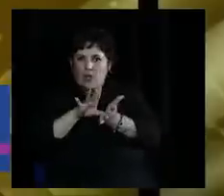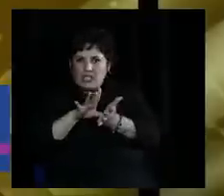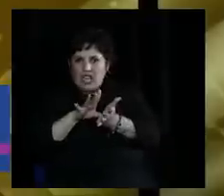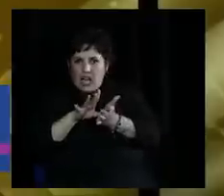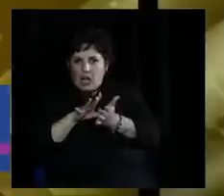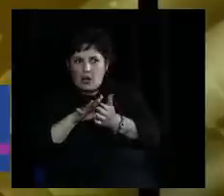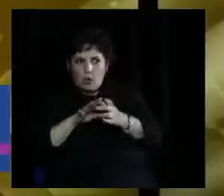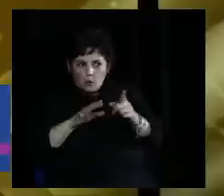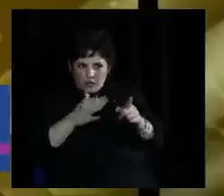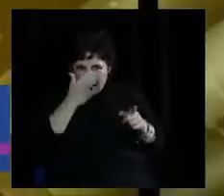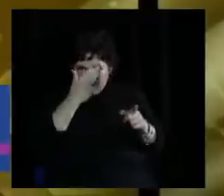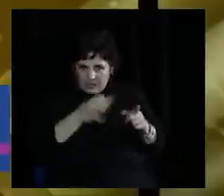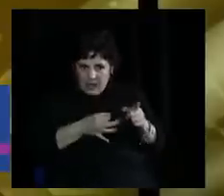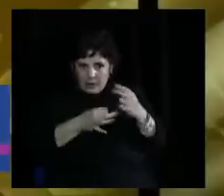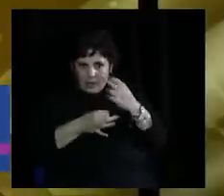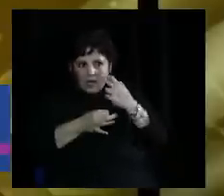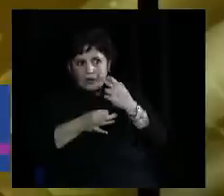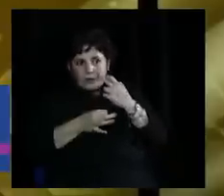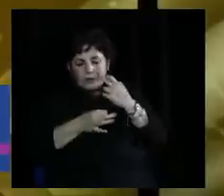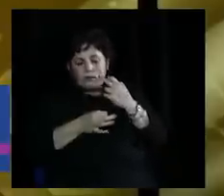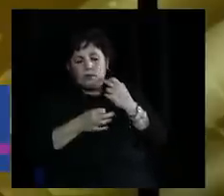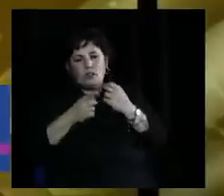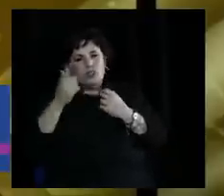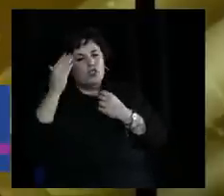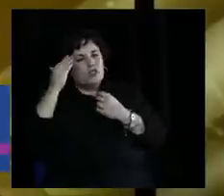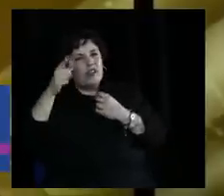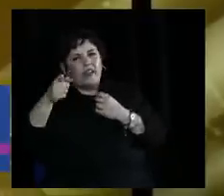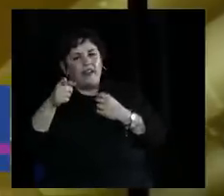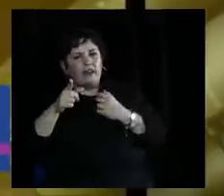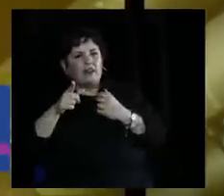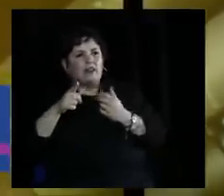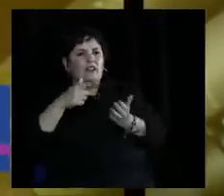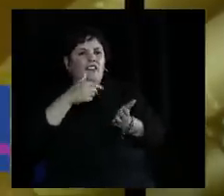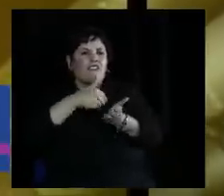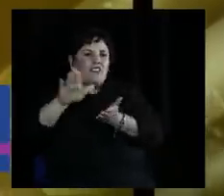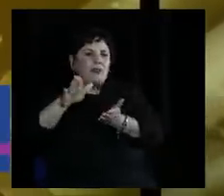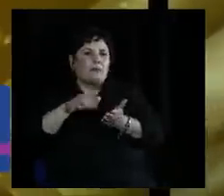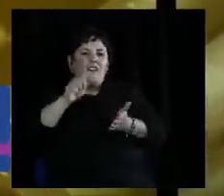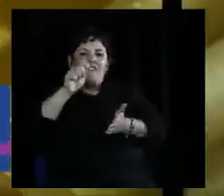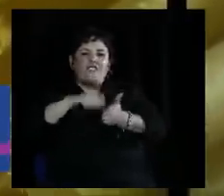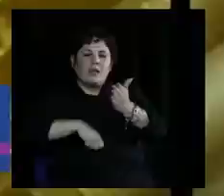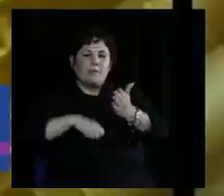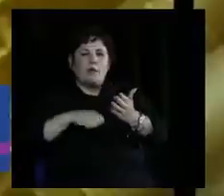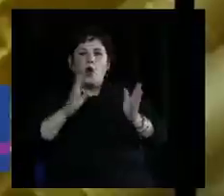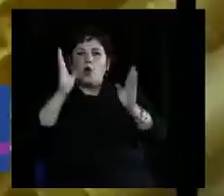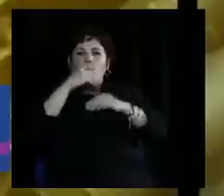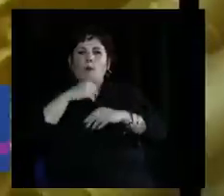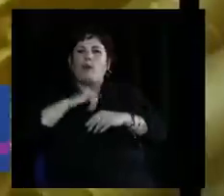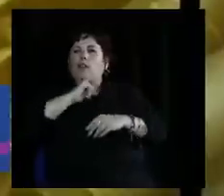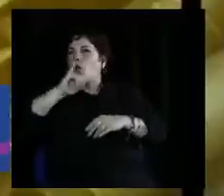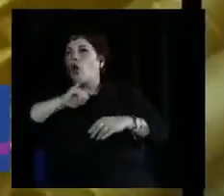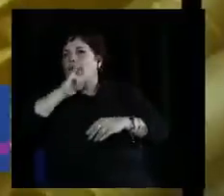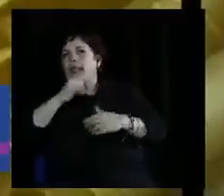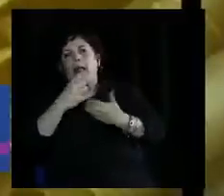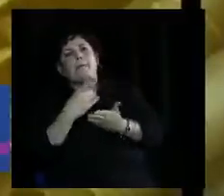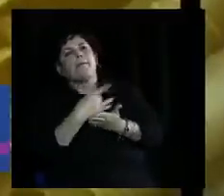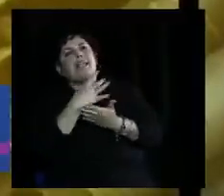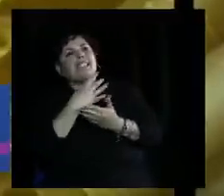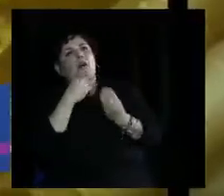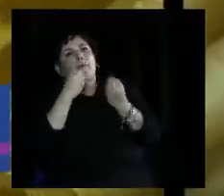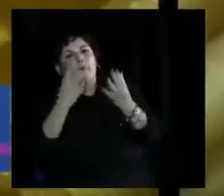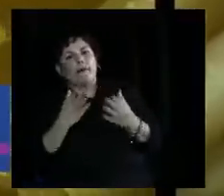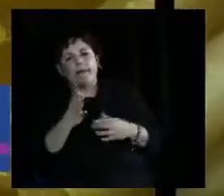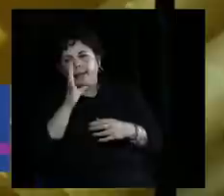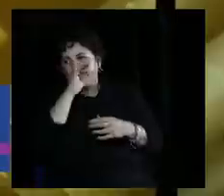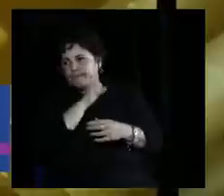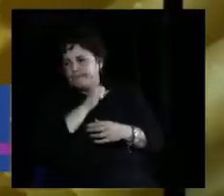porque yo sé que Eduardo, en su desvinculación, firmó una cláusula de confidencialidad, lo cual hace que